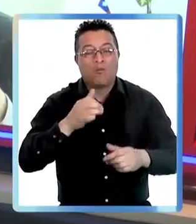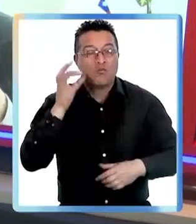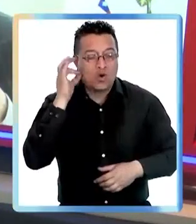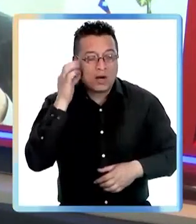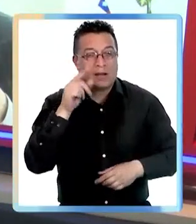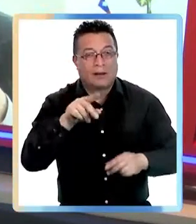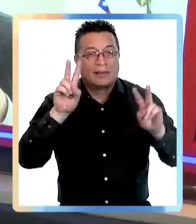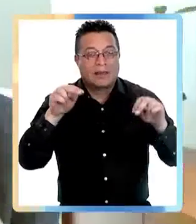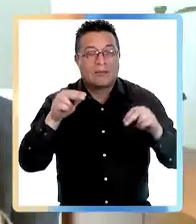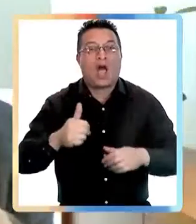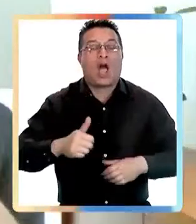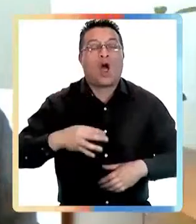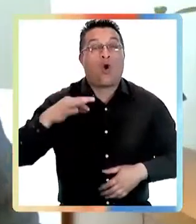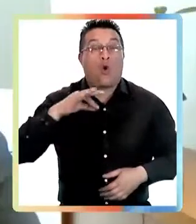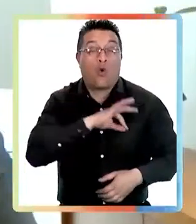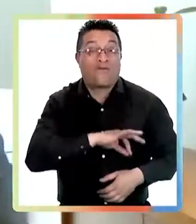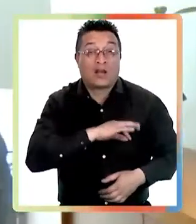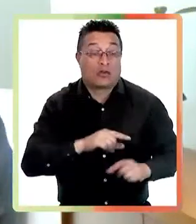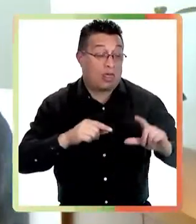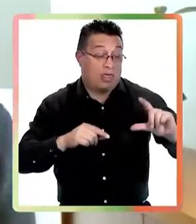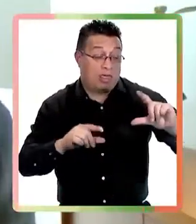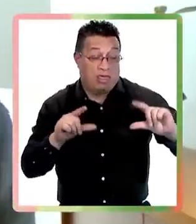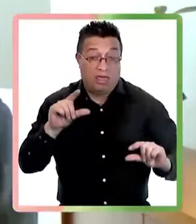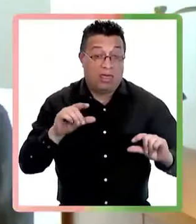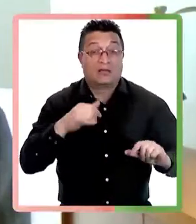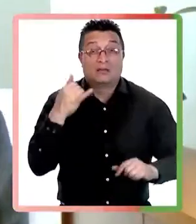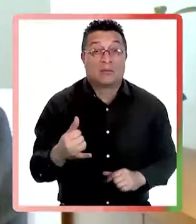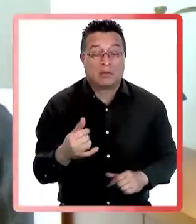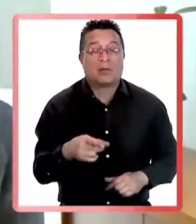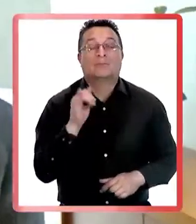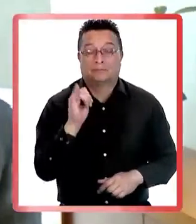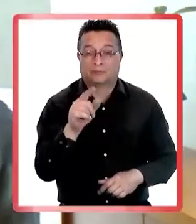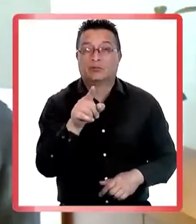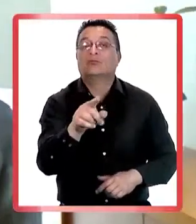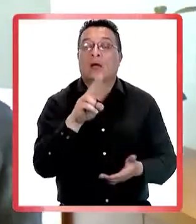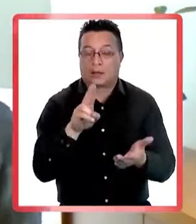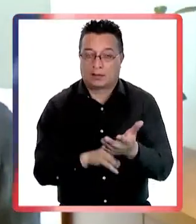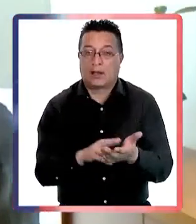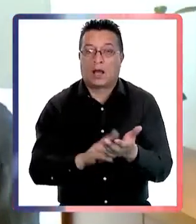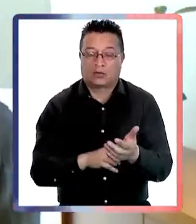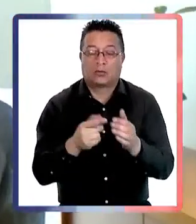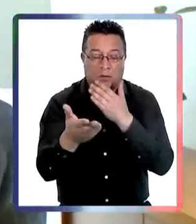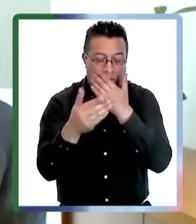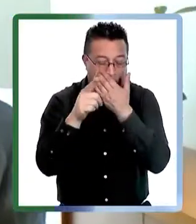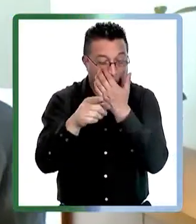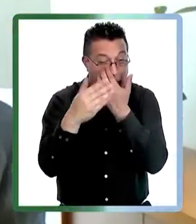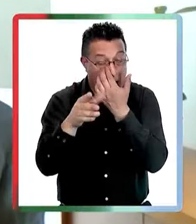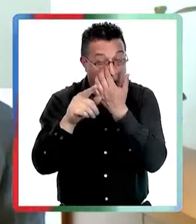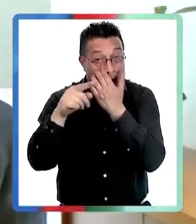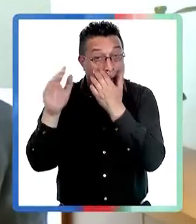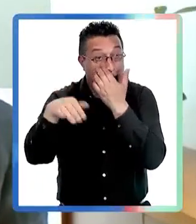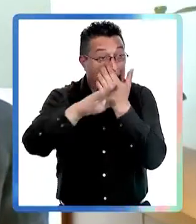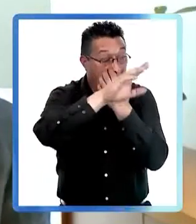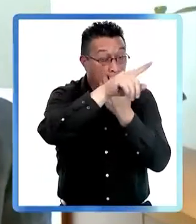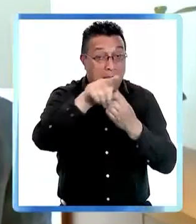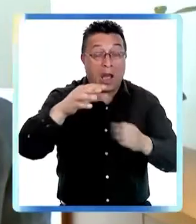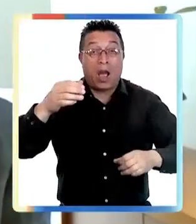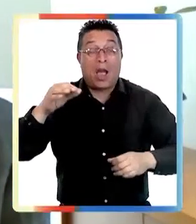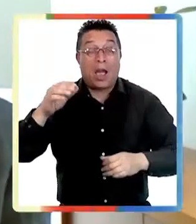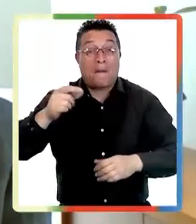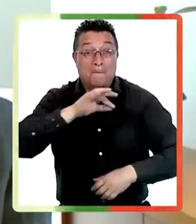respecto de las jubilaciones? Así es. Efectivamente, Scalde, tienes toda la razón. De hecho, la mediana de las